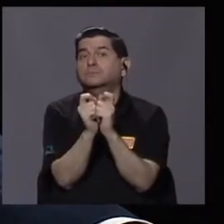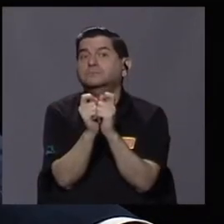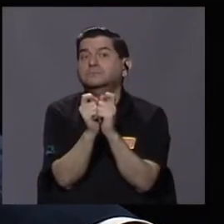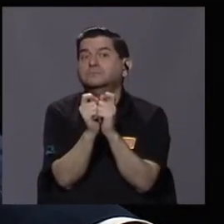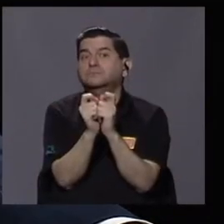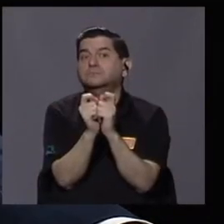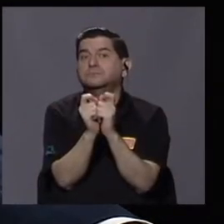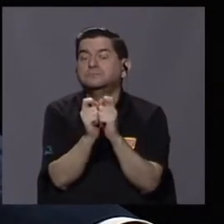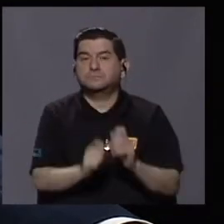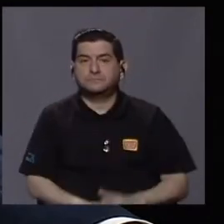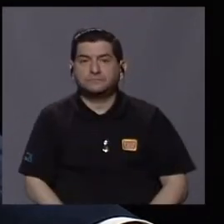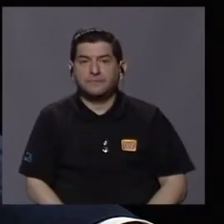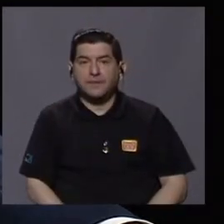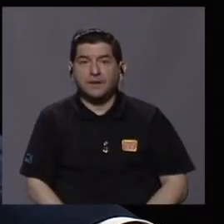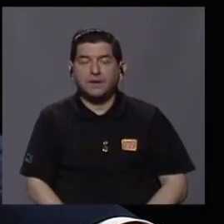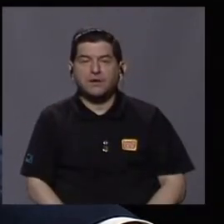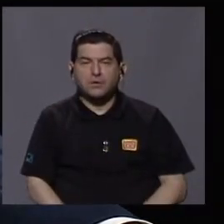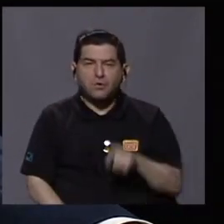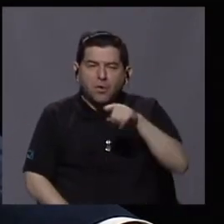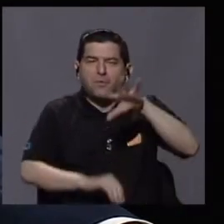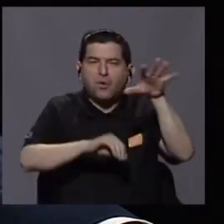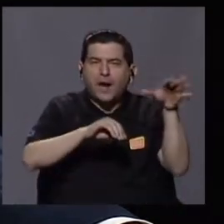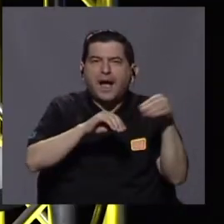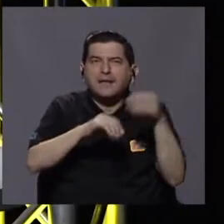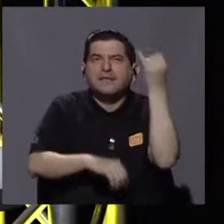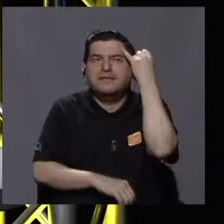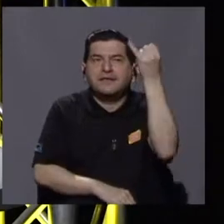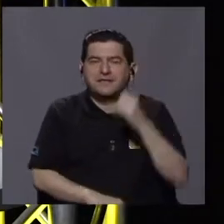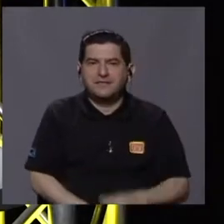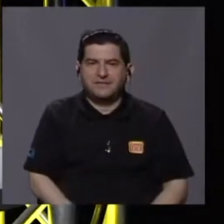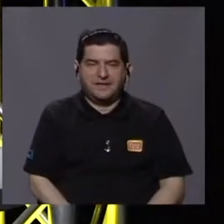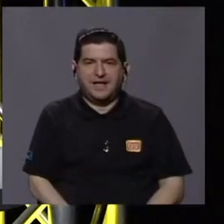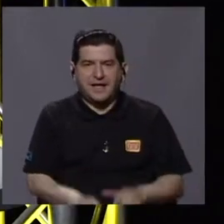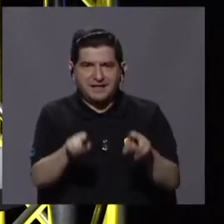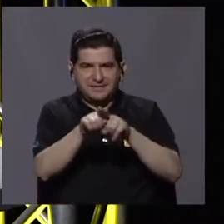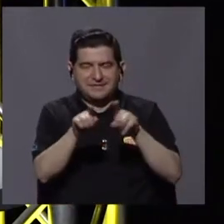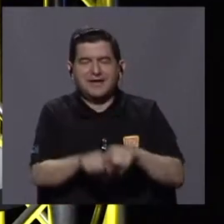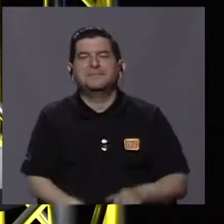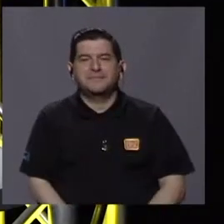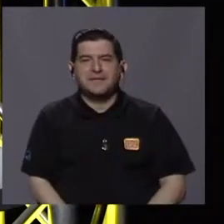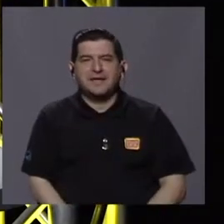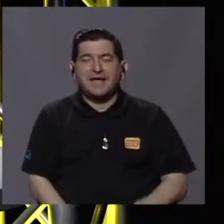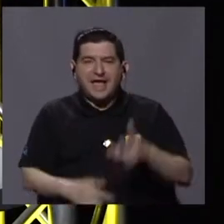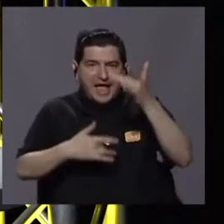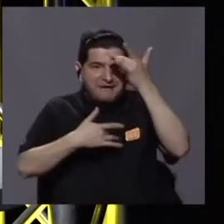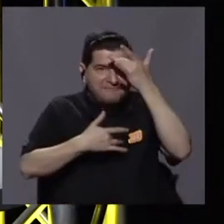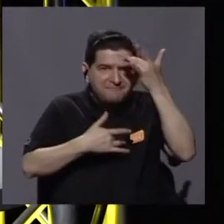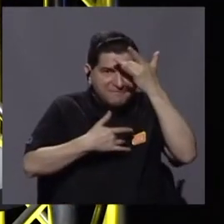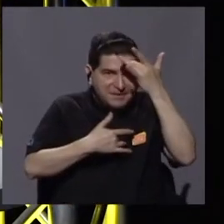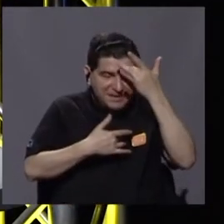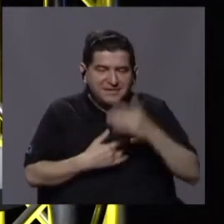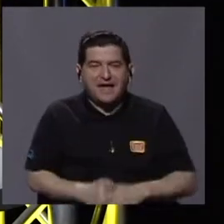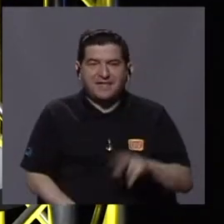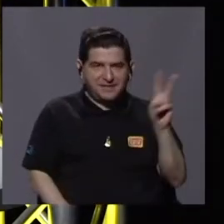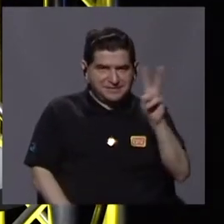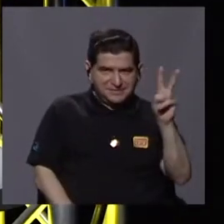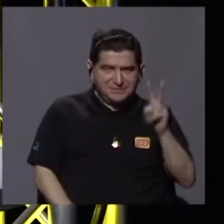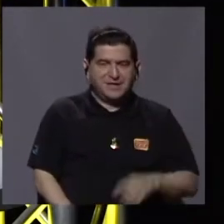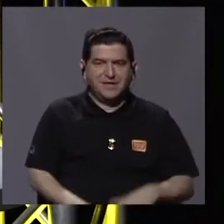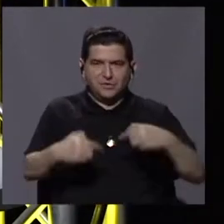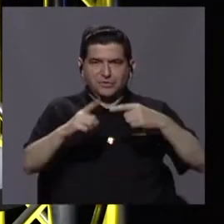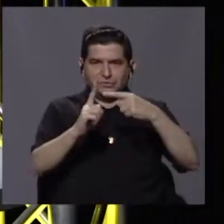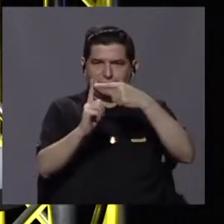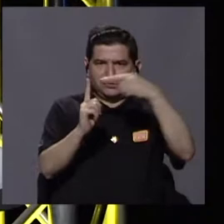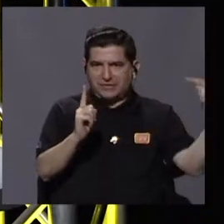como como nota de pie de página la zoonosis es decir la transmisión de virus del reino animal